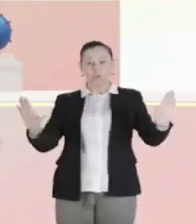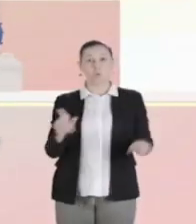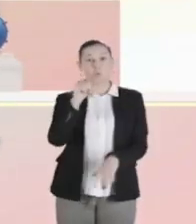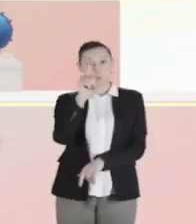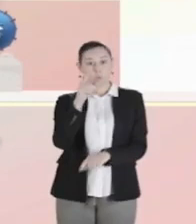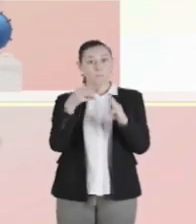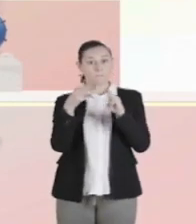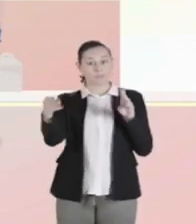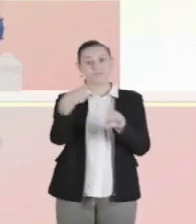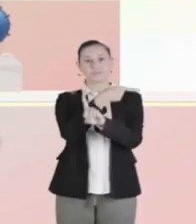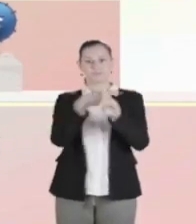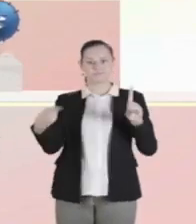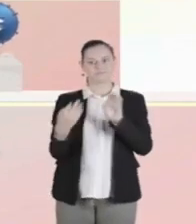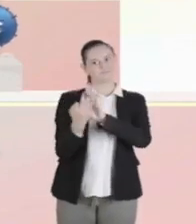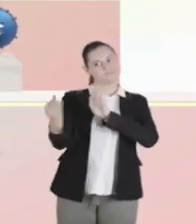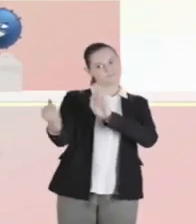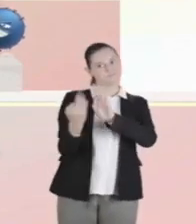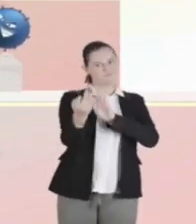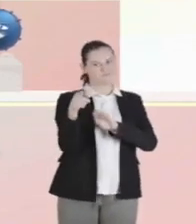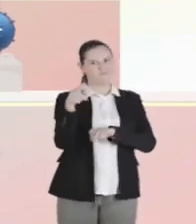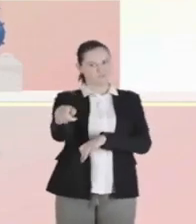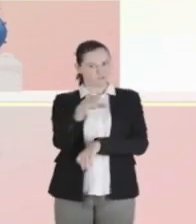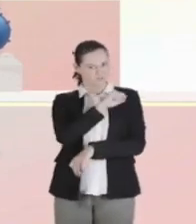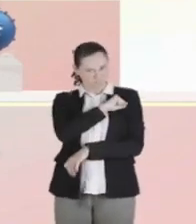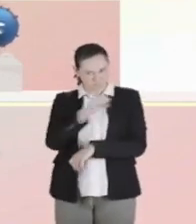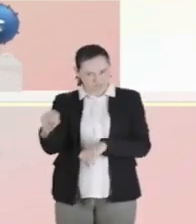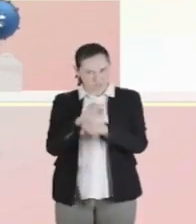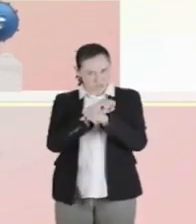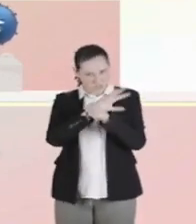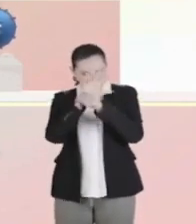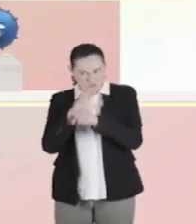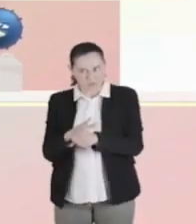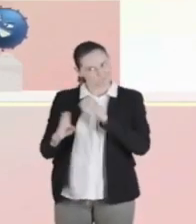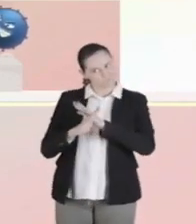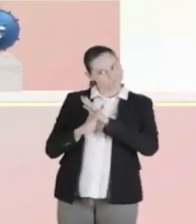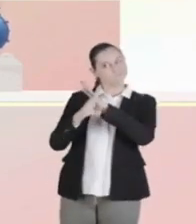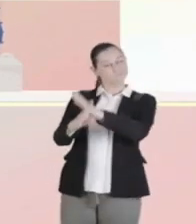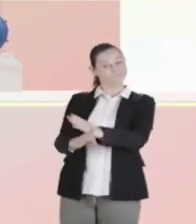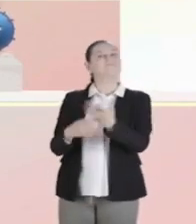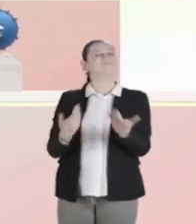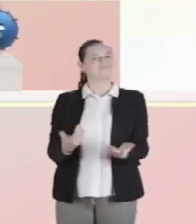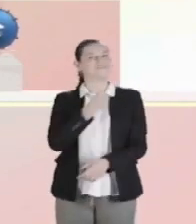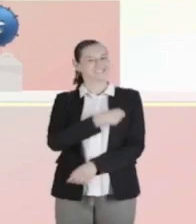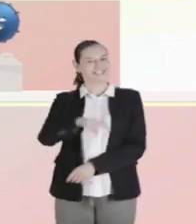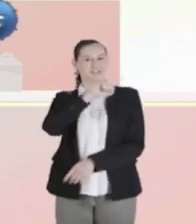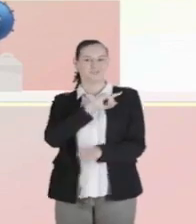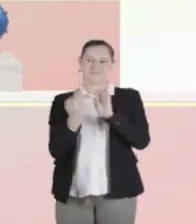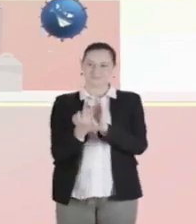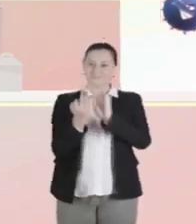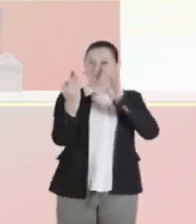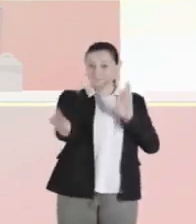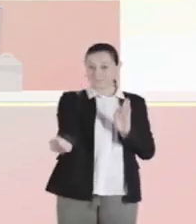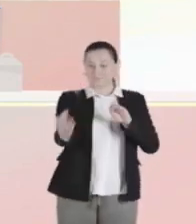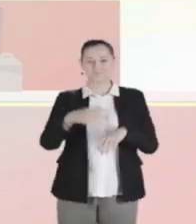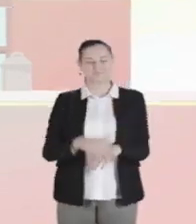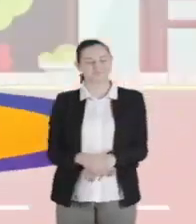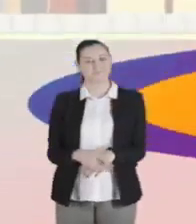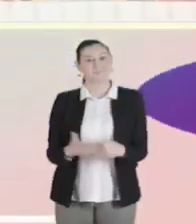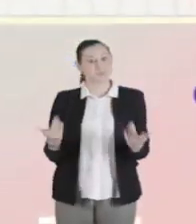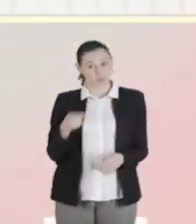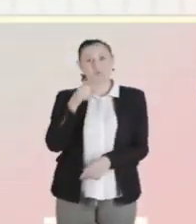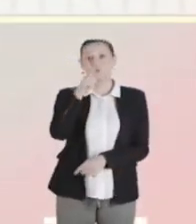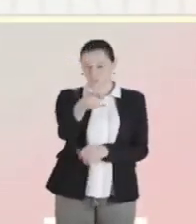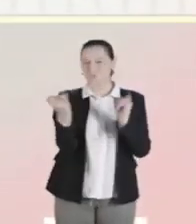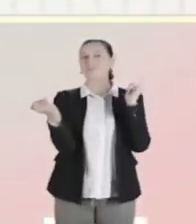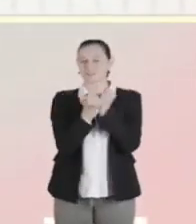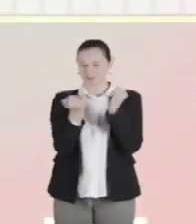un espacio de metro y medio que me mantiene lejos del malvado coronavirus. Esa es la sana distancia. ¿Sabes qué es